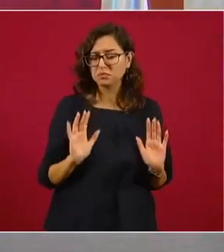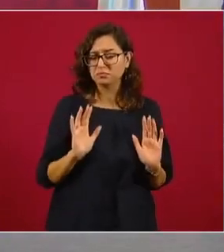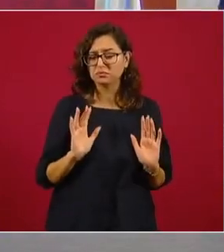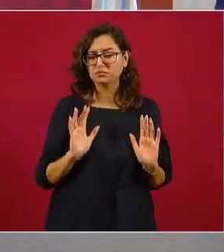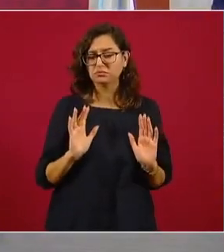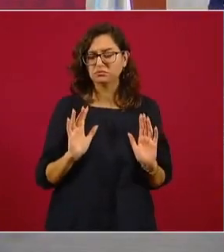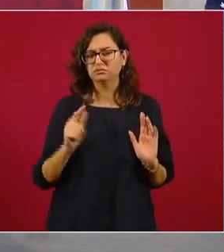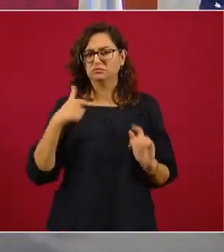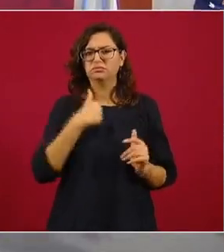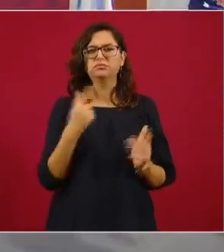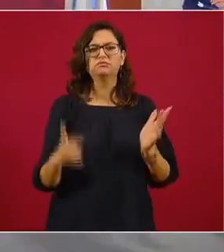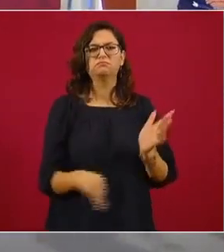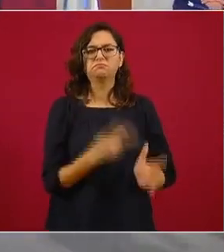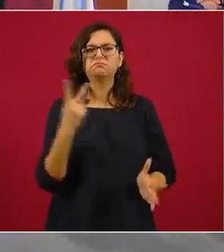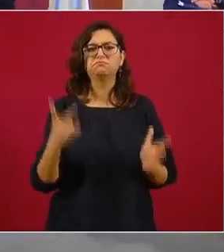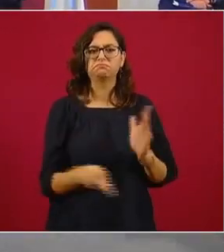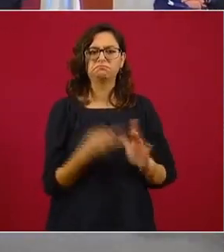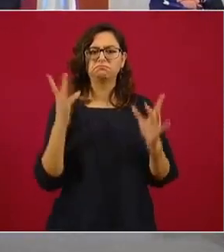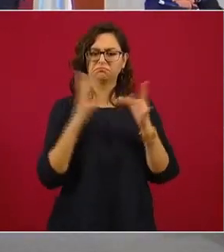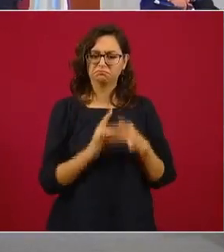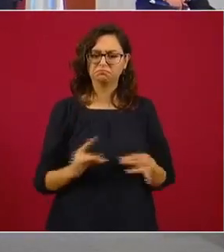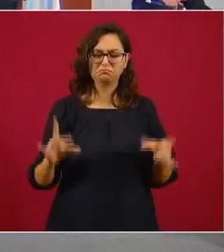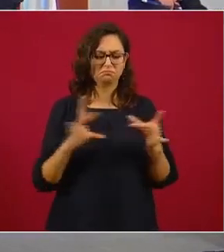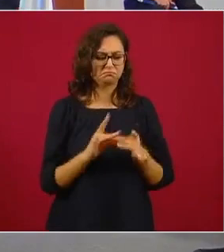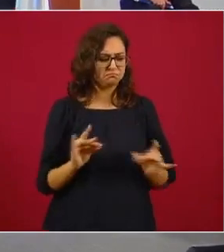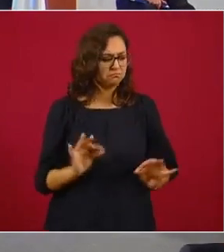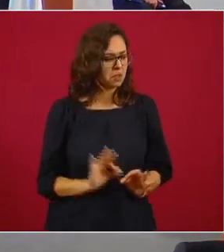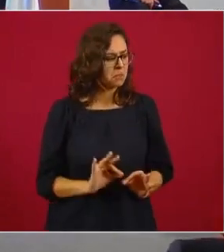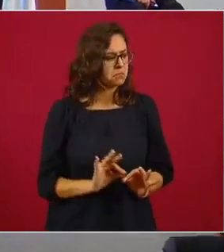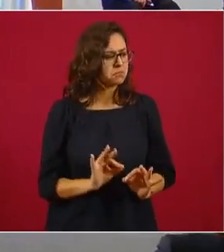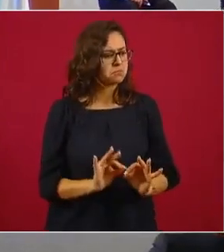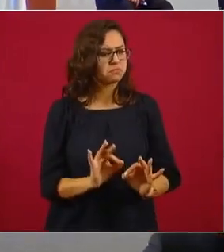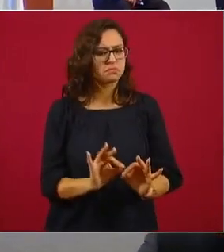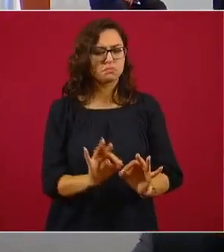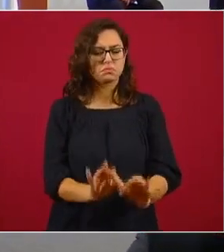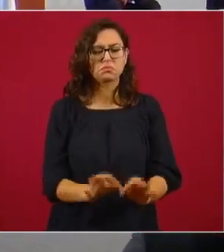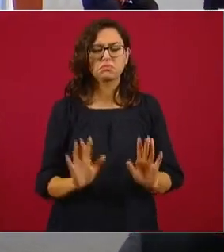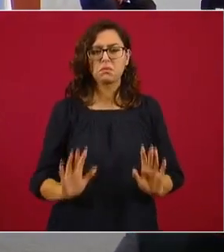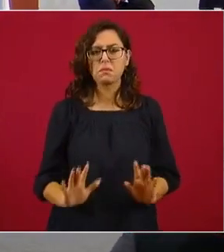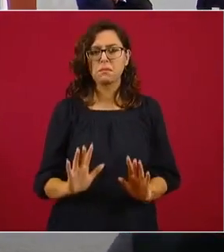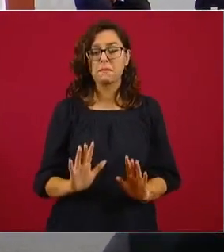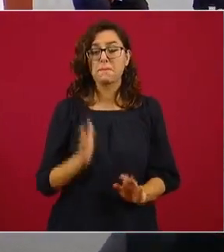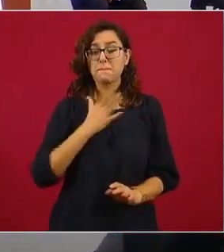y lo he cumplido, lo he dejado de manifiesto, pero